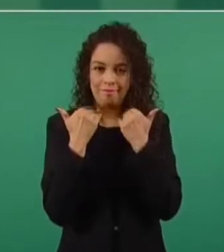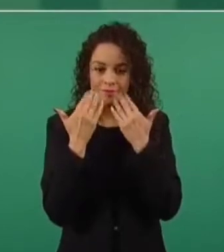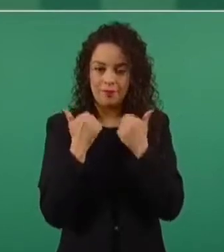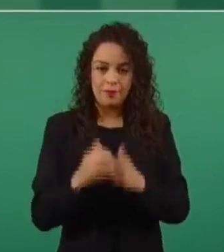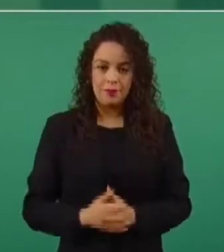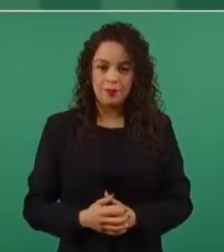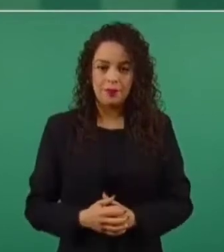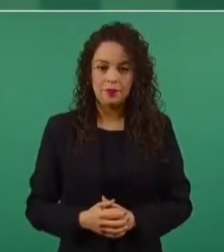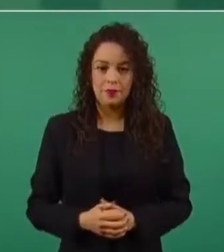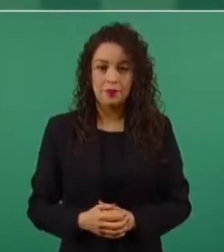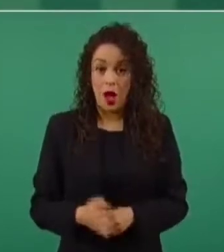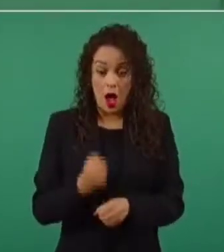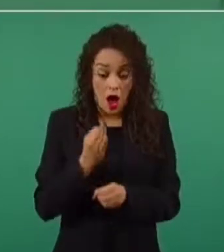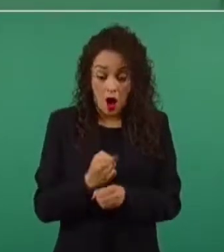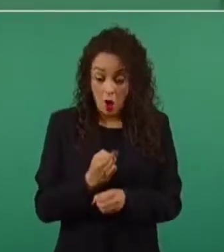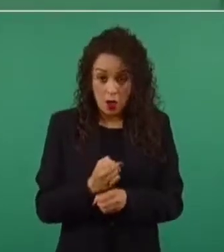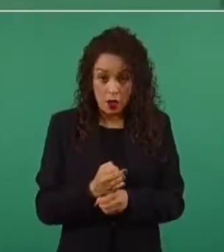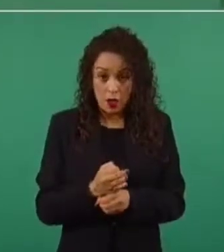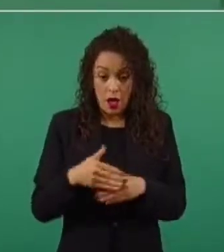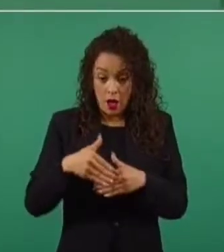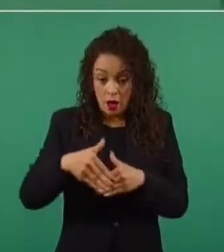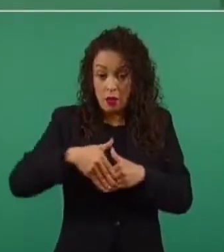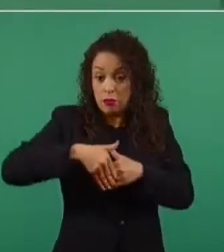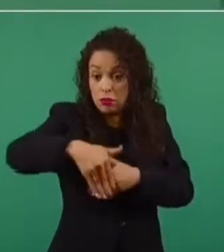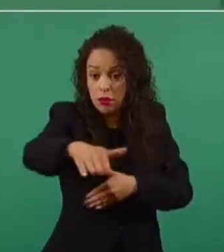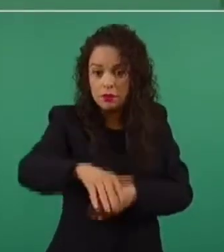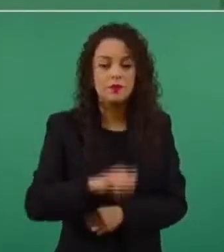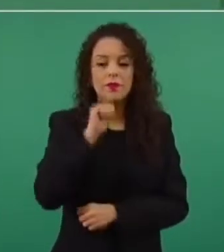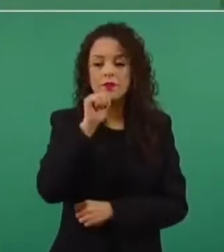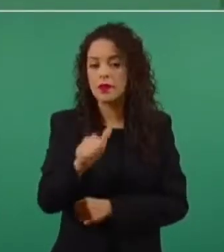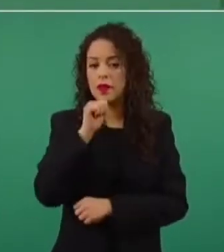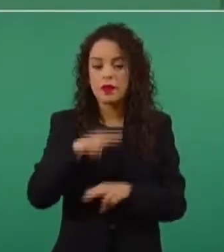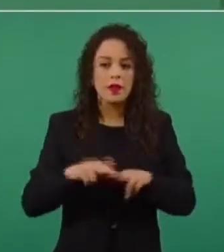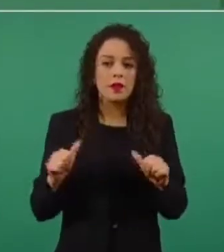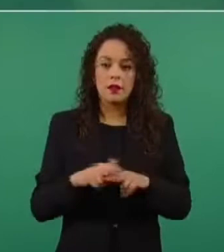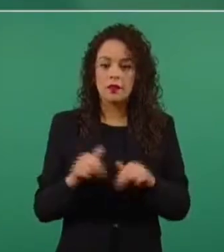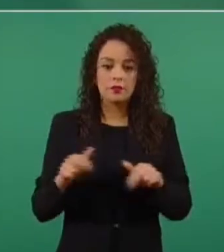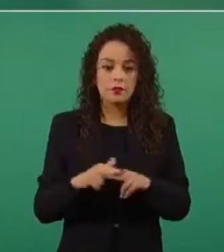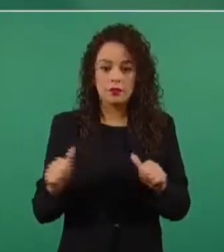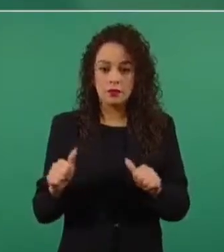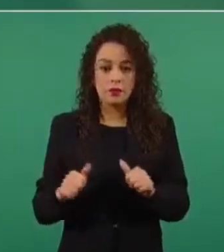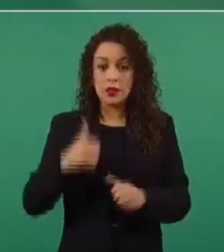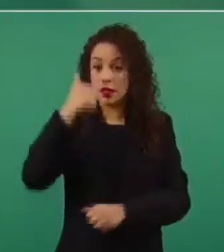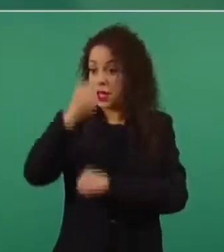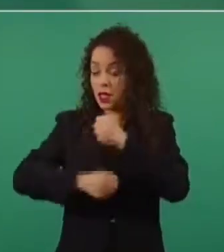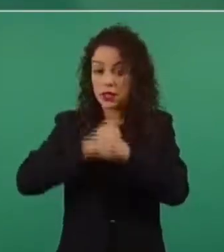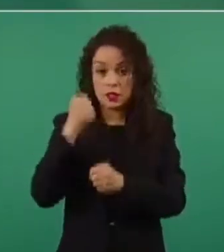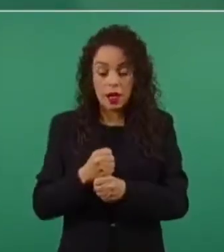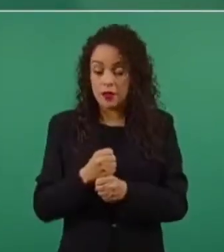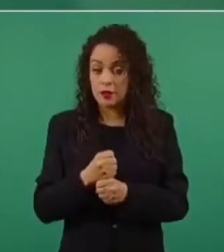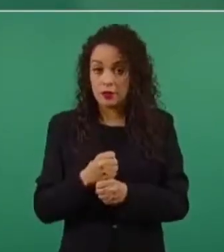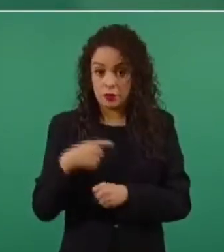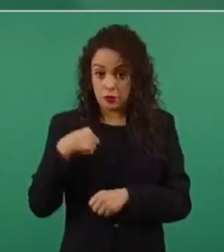ni en el corto, ni en el mediano, ni en el largo plazo. En todo el sexenio